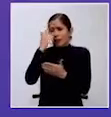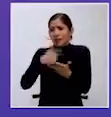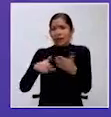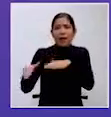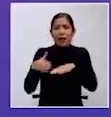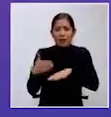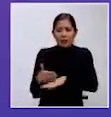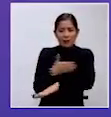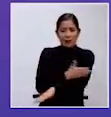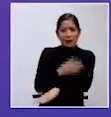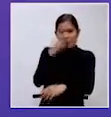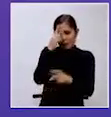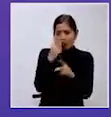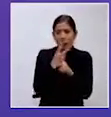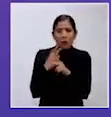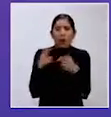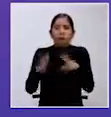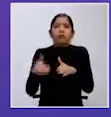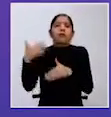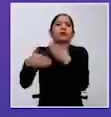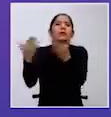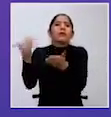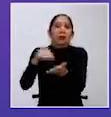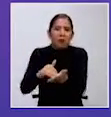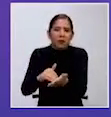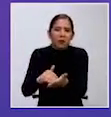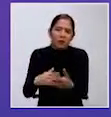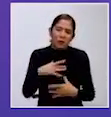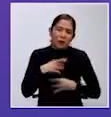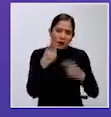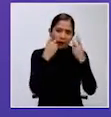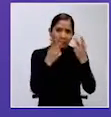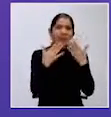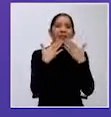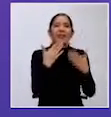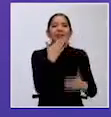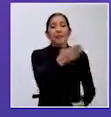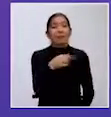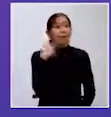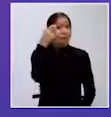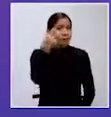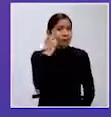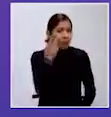evitar este tipo de hechos a futuro. Ha sido un gusto que nos acompañe. Gracias, Roxana. Hasta un próximo contacto.